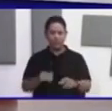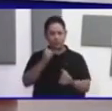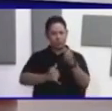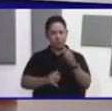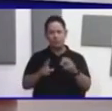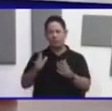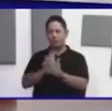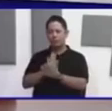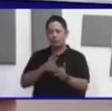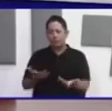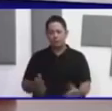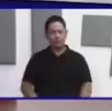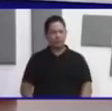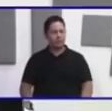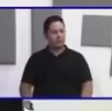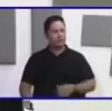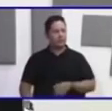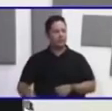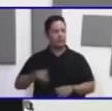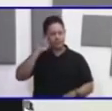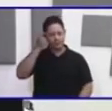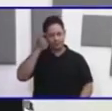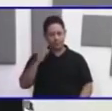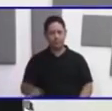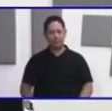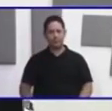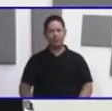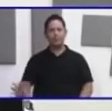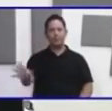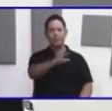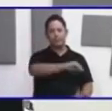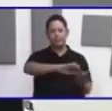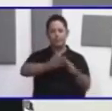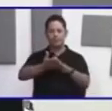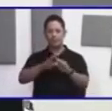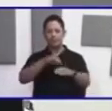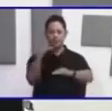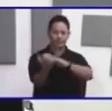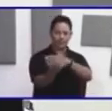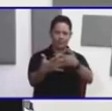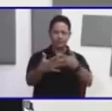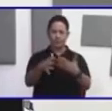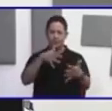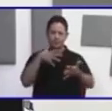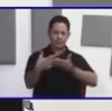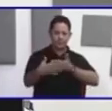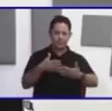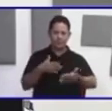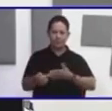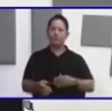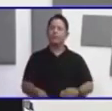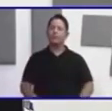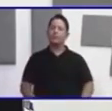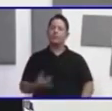nuestra secretaria de gobierno? Señor gobernador y toda nuestra querida comunidad, lo primero que puedo decir es que